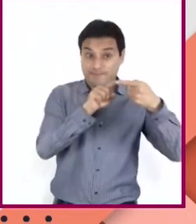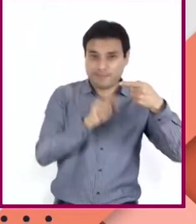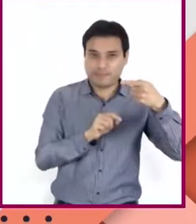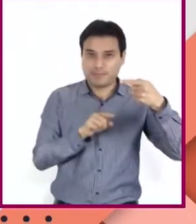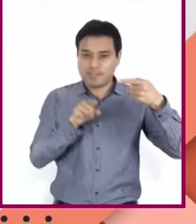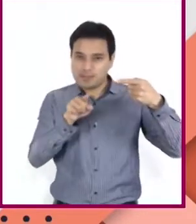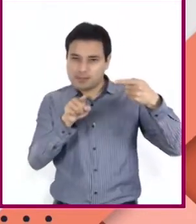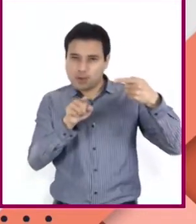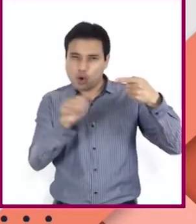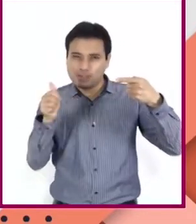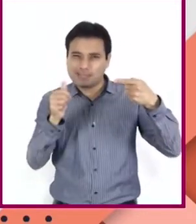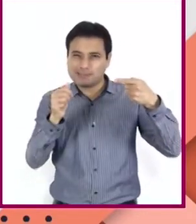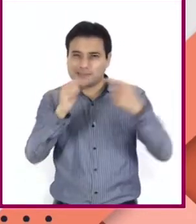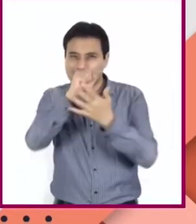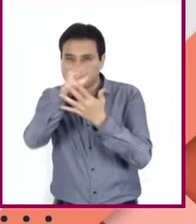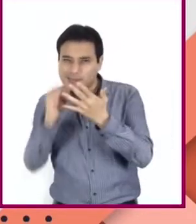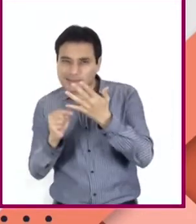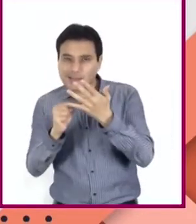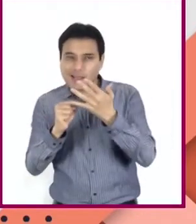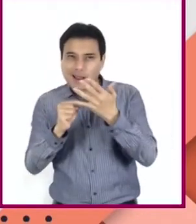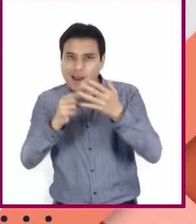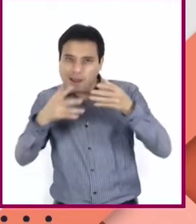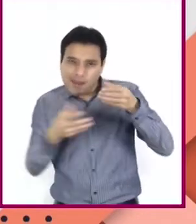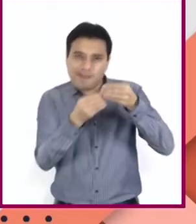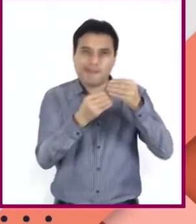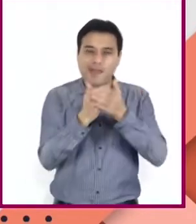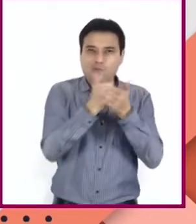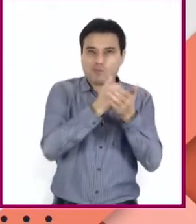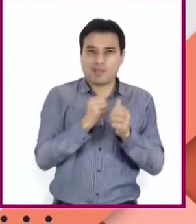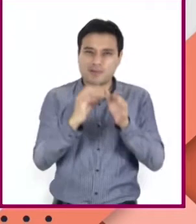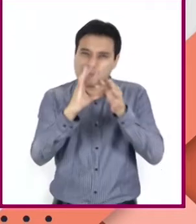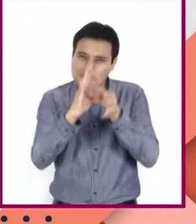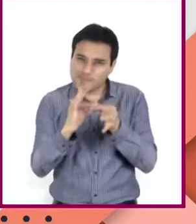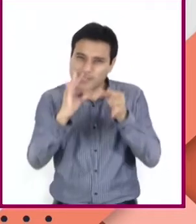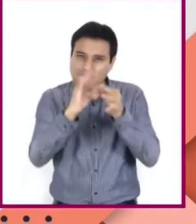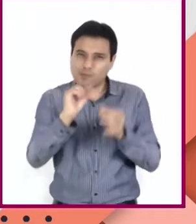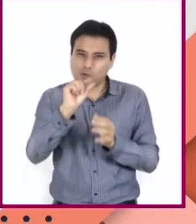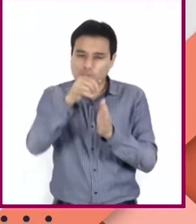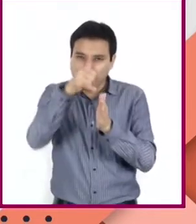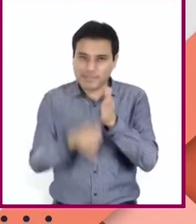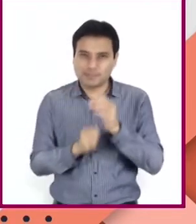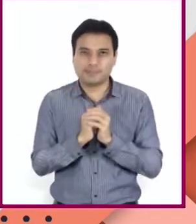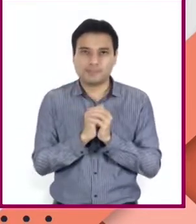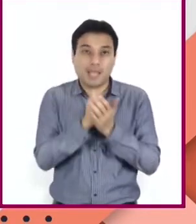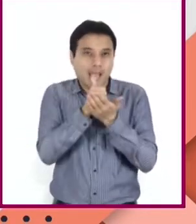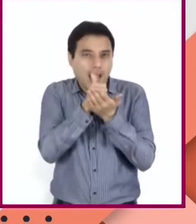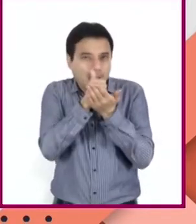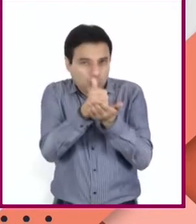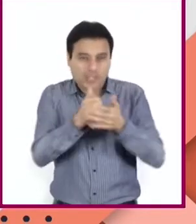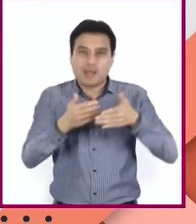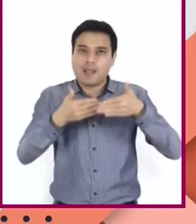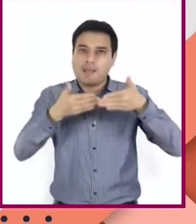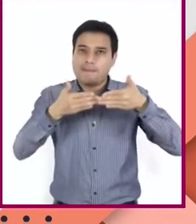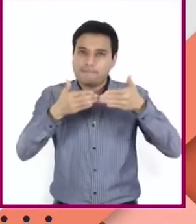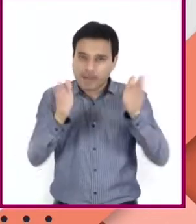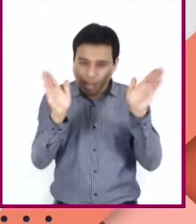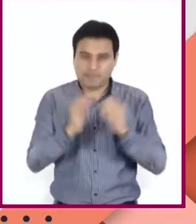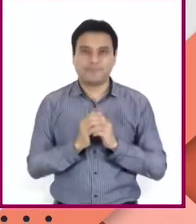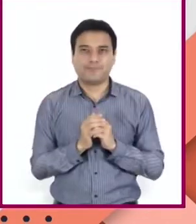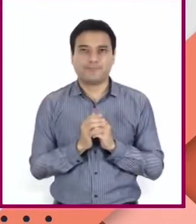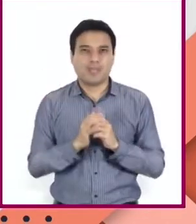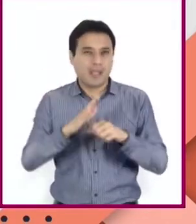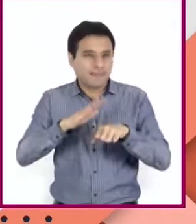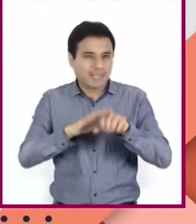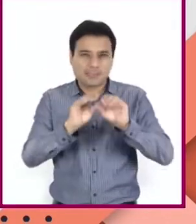decir, complementan la información de la idea primaria. Sirven para ampliar, demostrar,